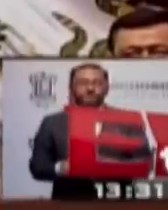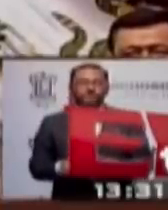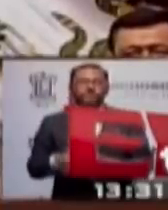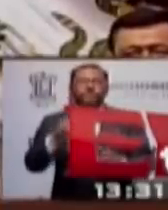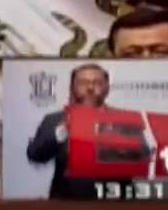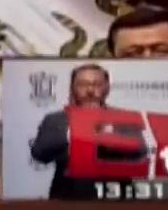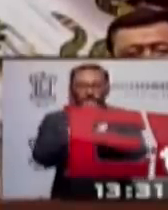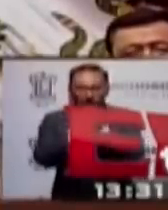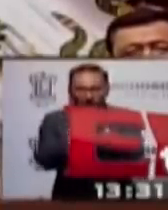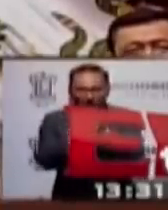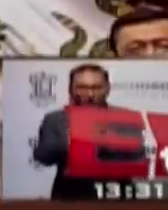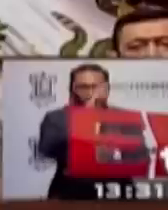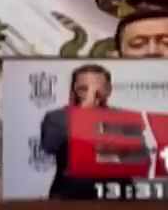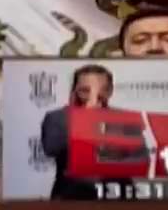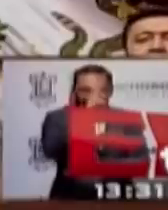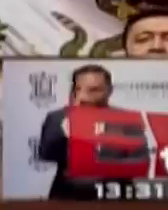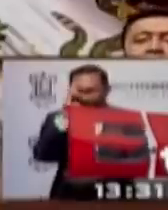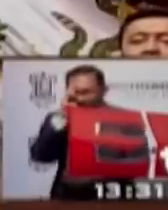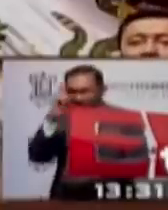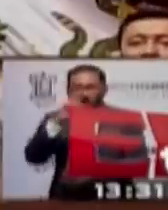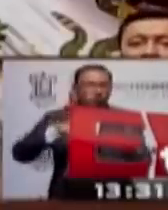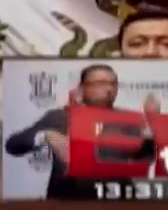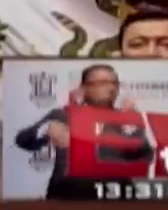Saludo con respeto a todas y a todos.